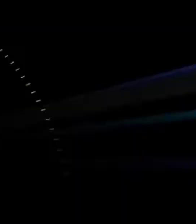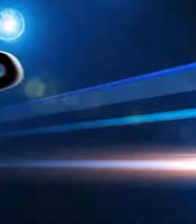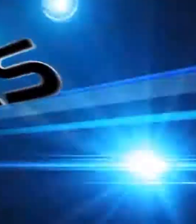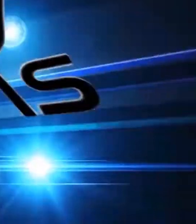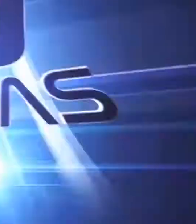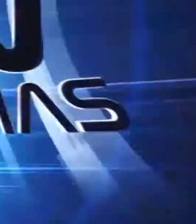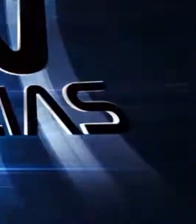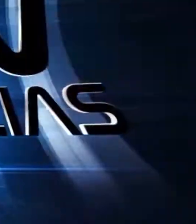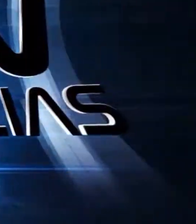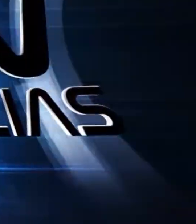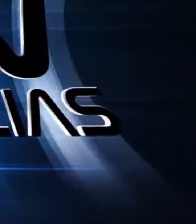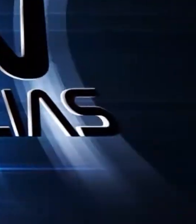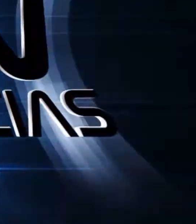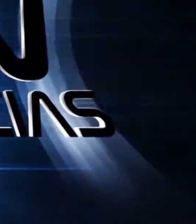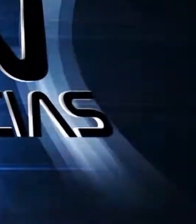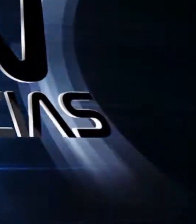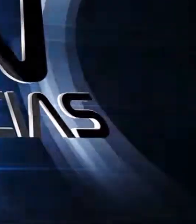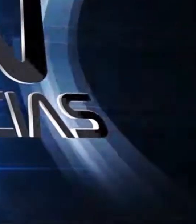ah